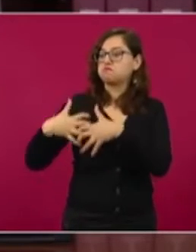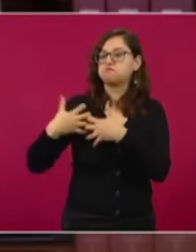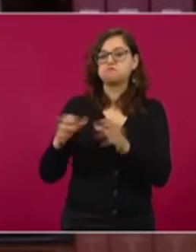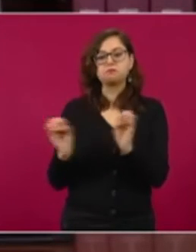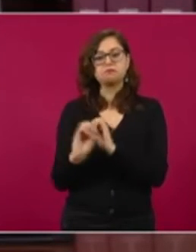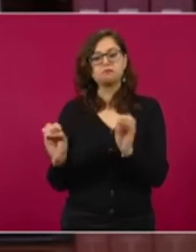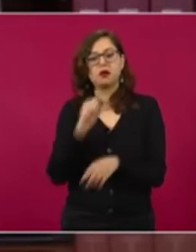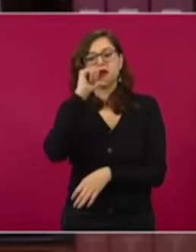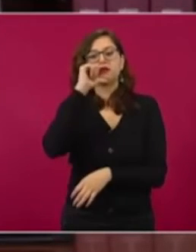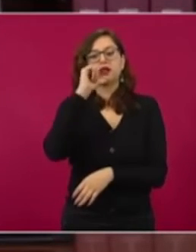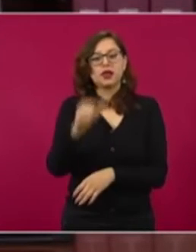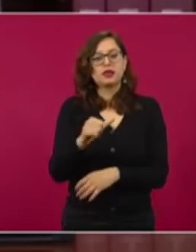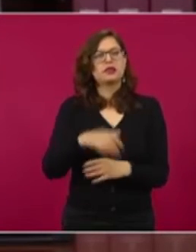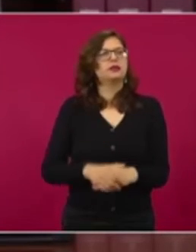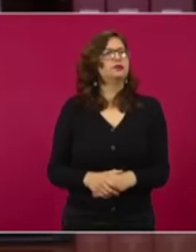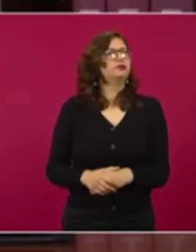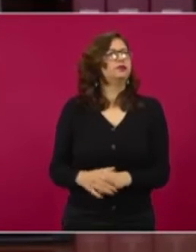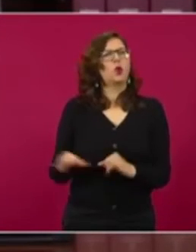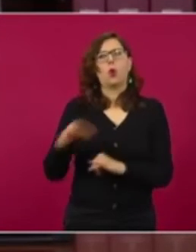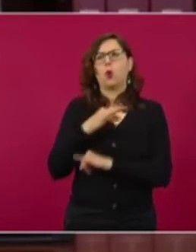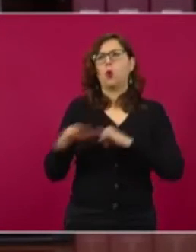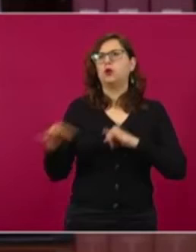construyó fue en